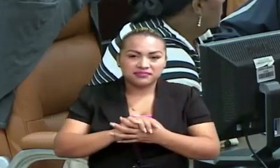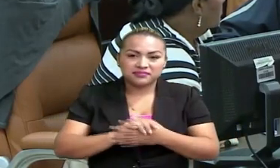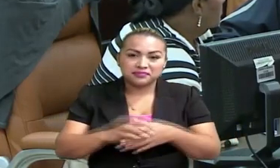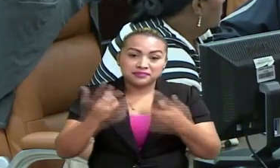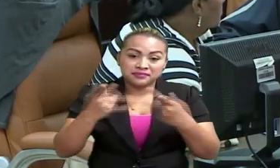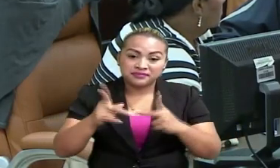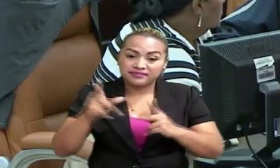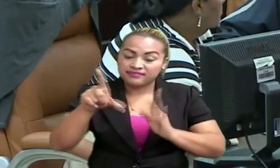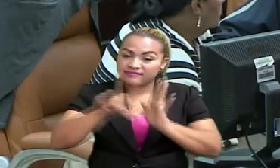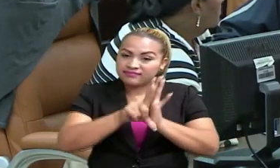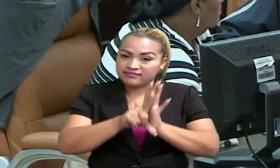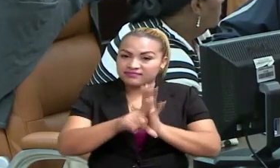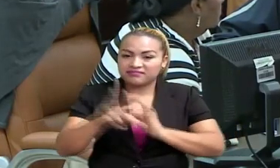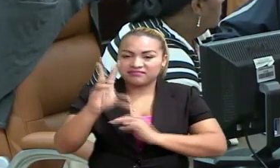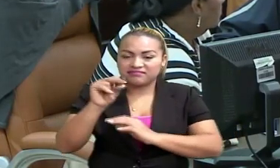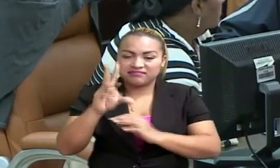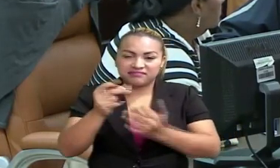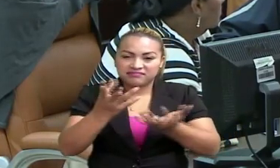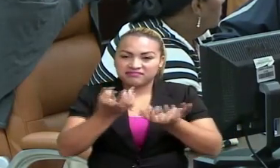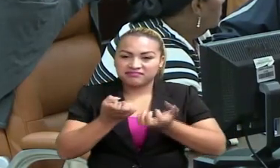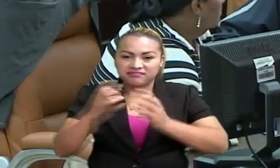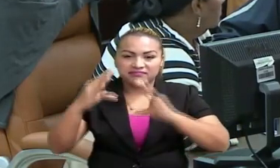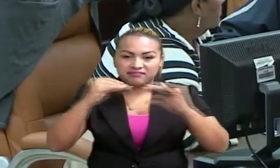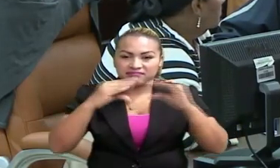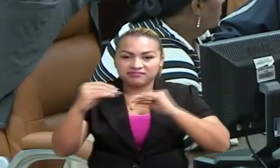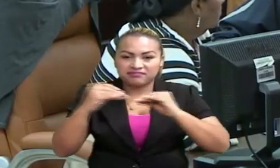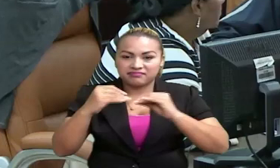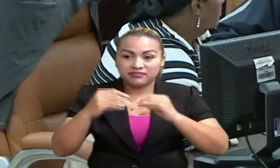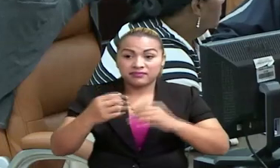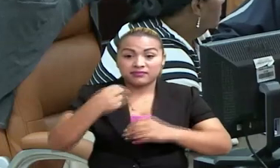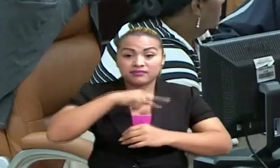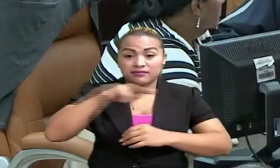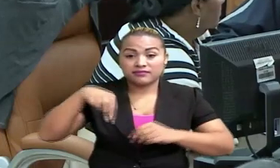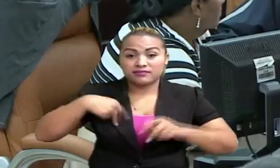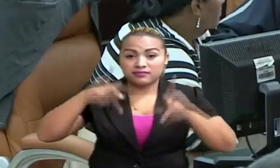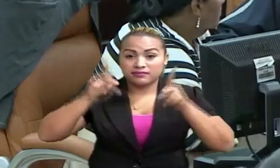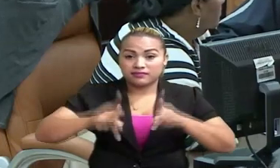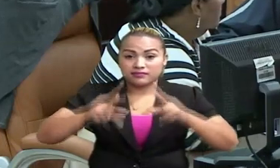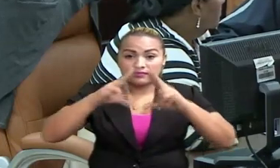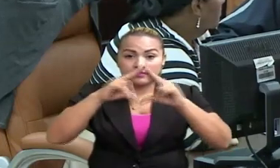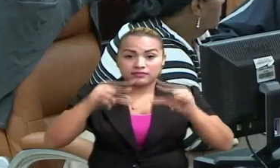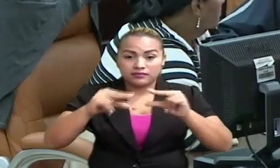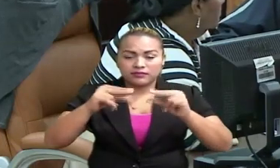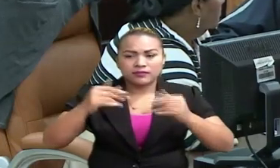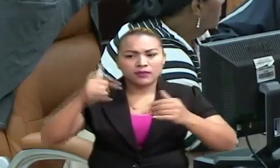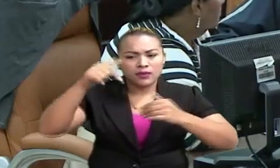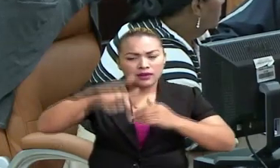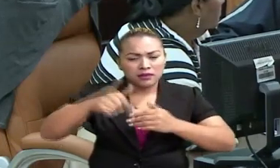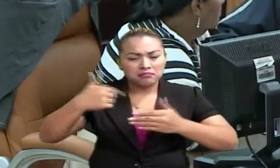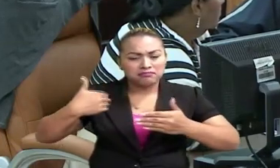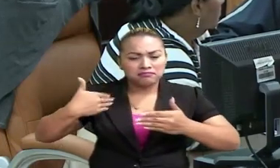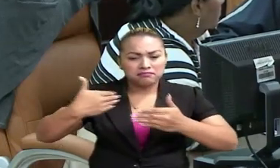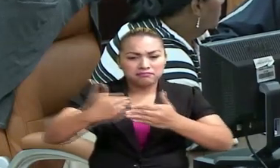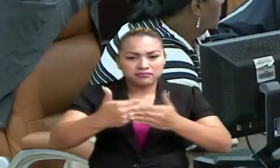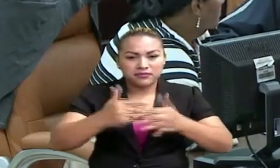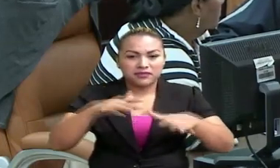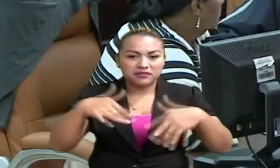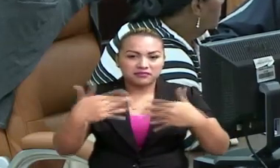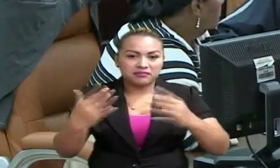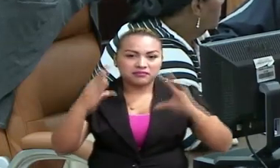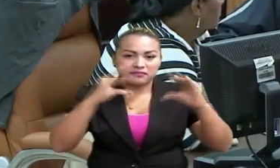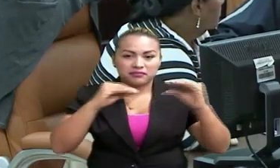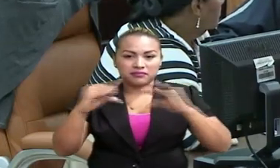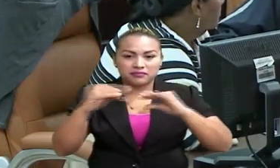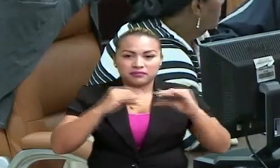completamente cierto. Nosotros, los nicaragüenses, nos merecíamos a esta altura estar discutiendo una